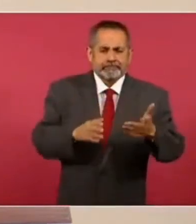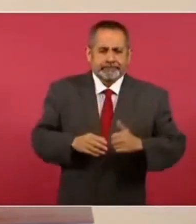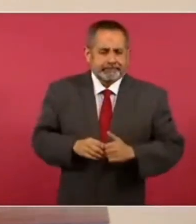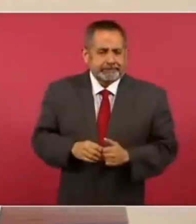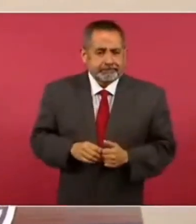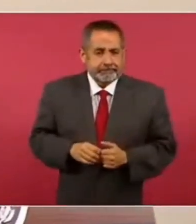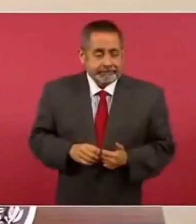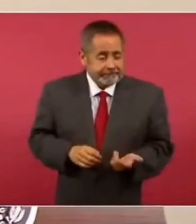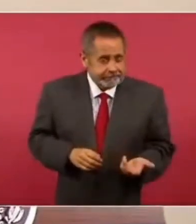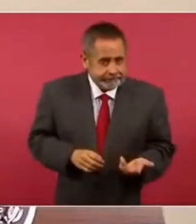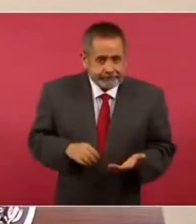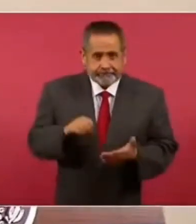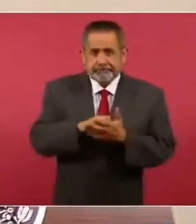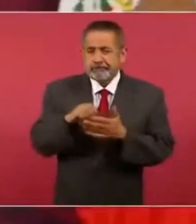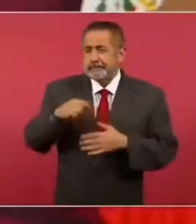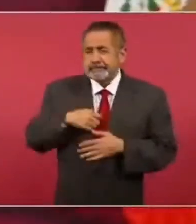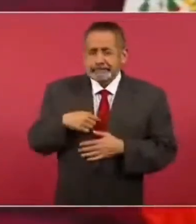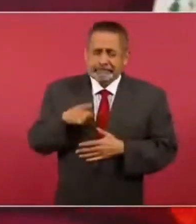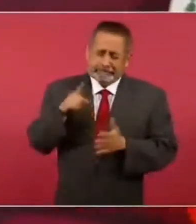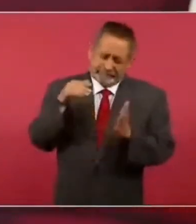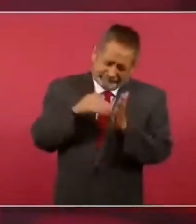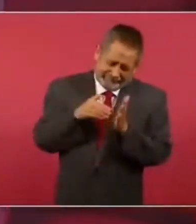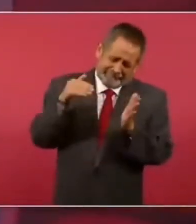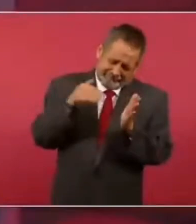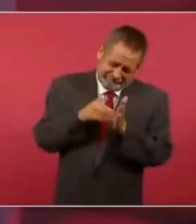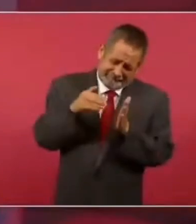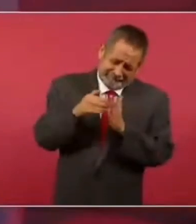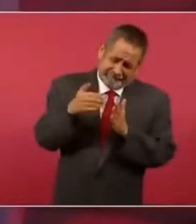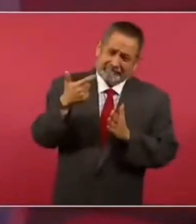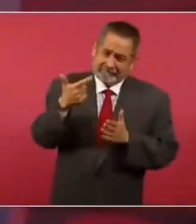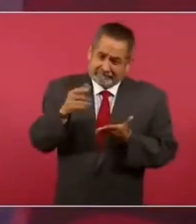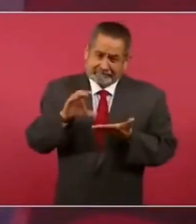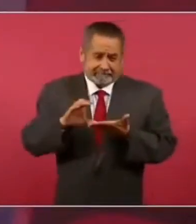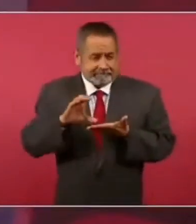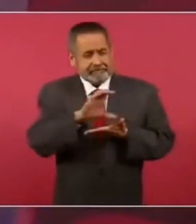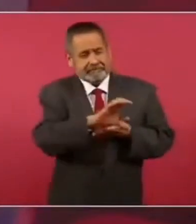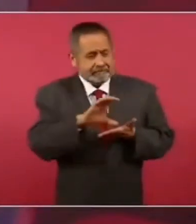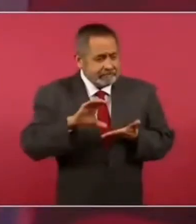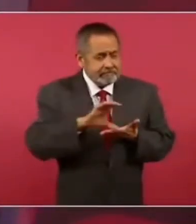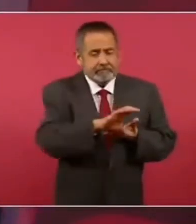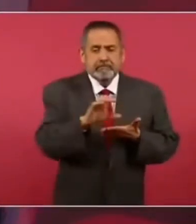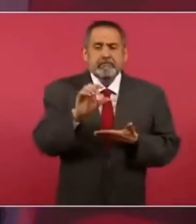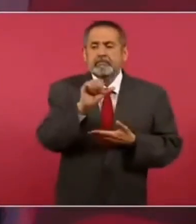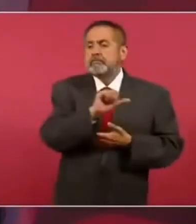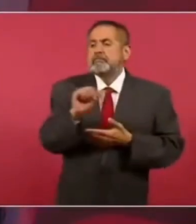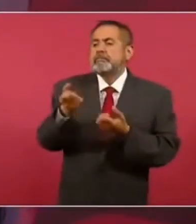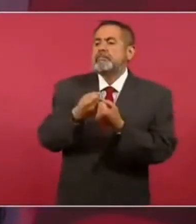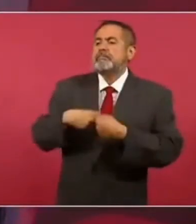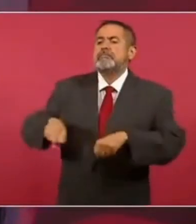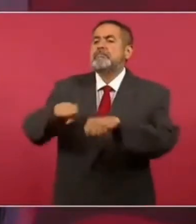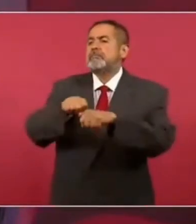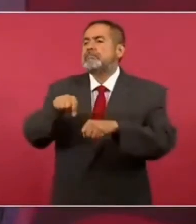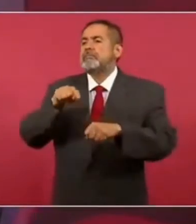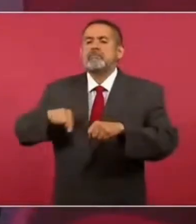Tenemos que pagar miles de millones de pesos en seguros,